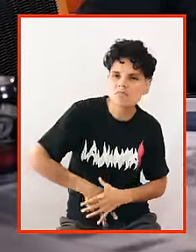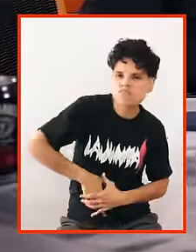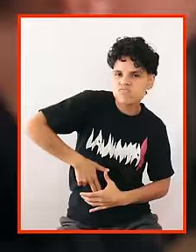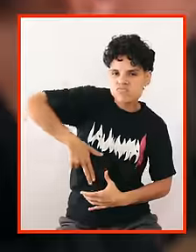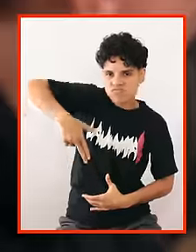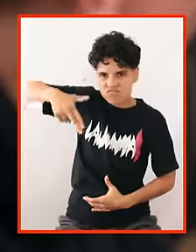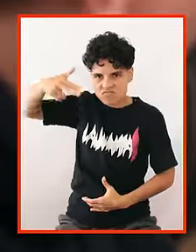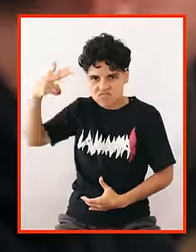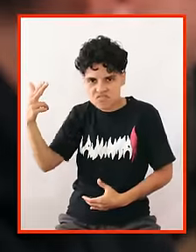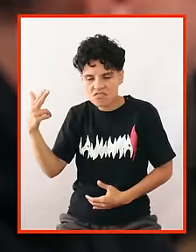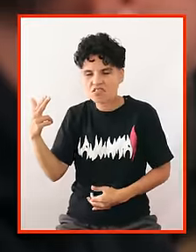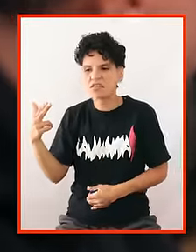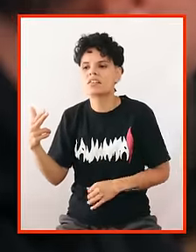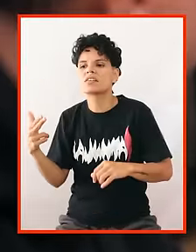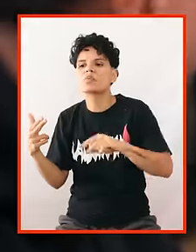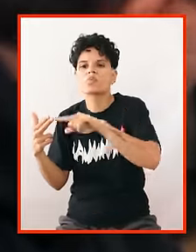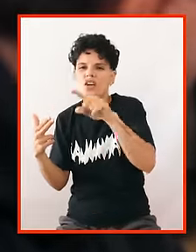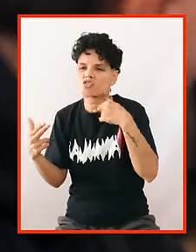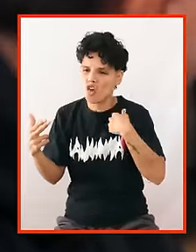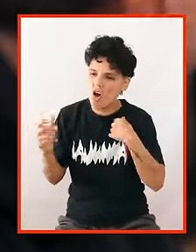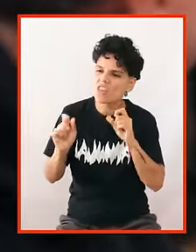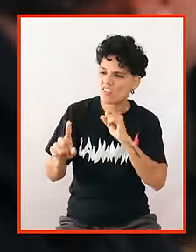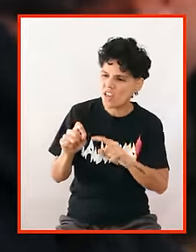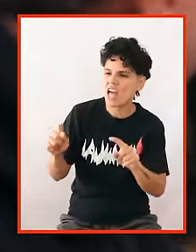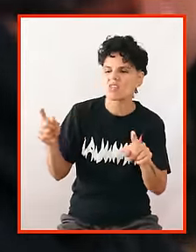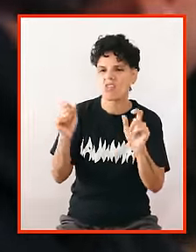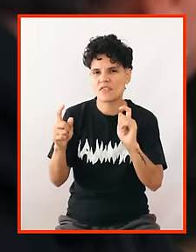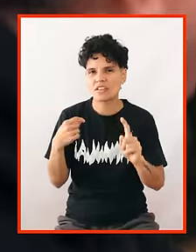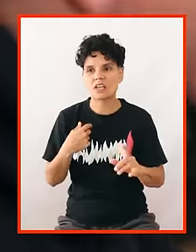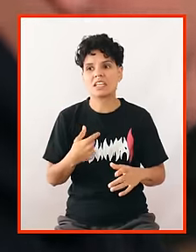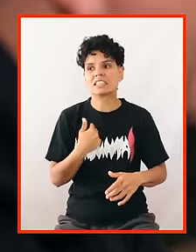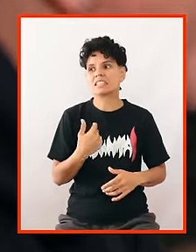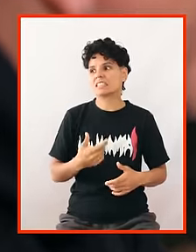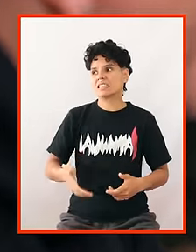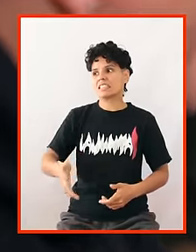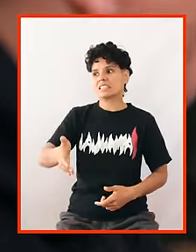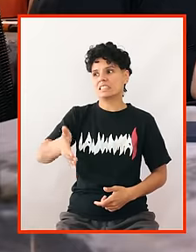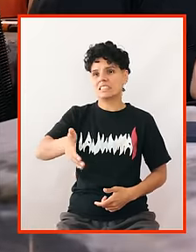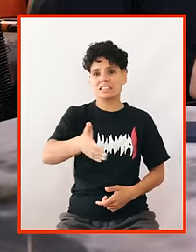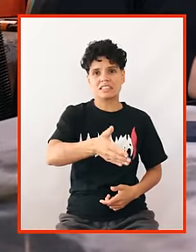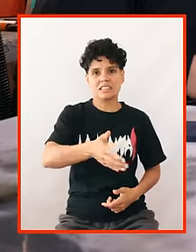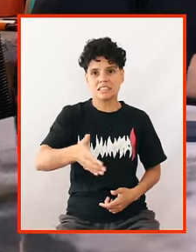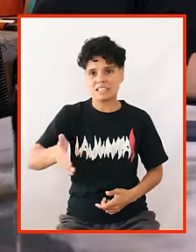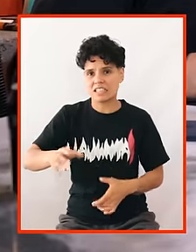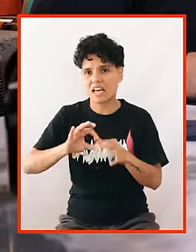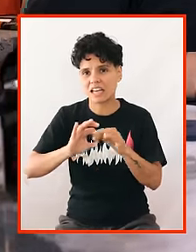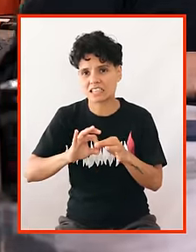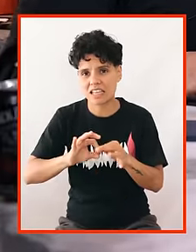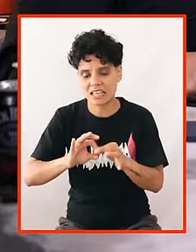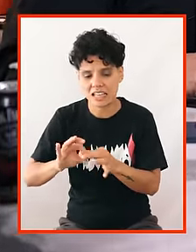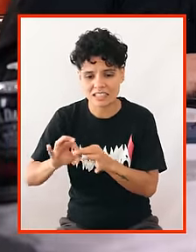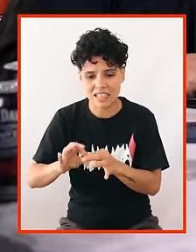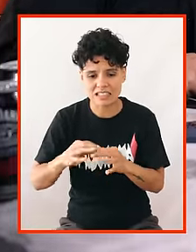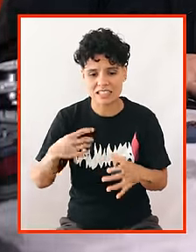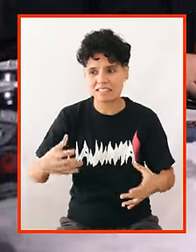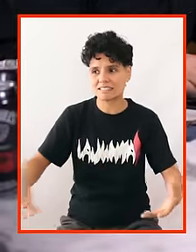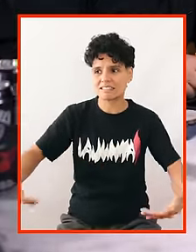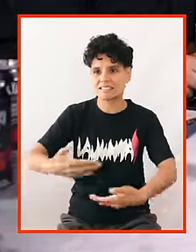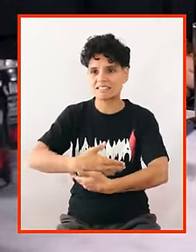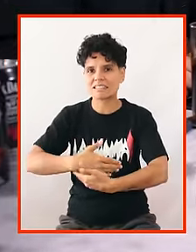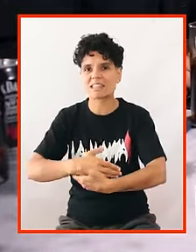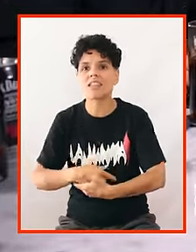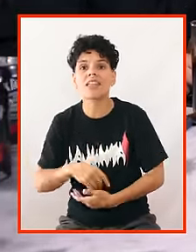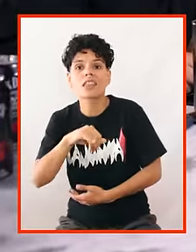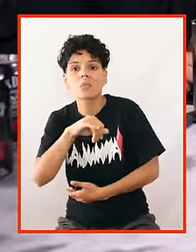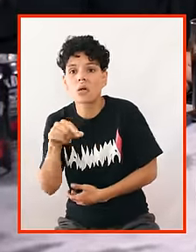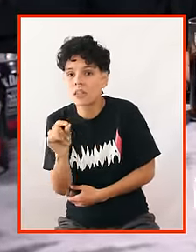saca así una cosa. Porque el que tengo algún problema con ustedes se va a meter conmigo, así que yo siempre los voy a proteger y todo. Y eso, muchas gracias. Nosotros así como, taxi,